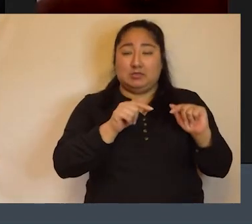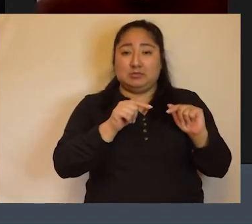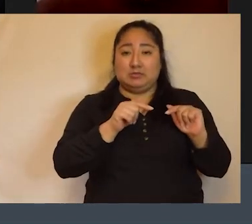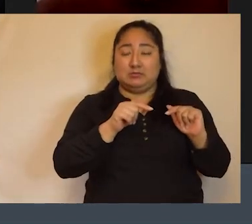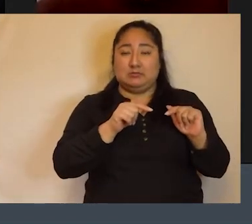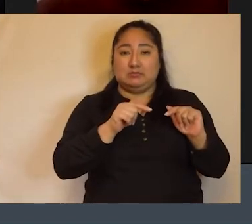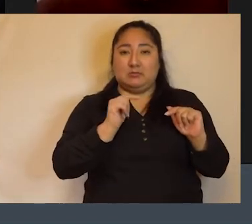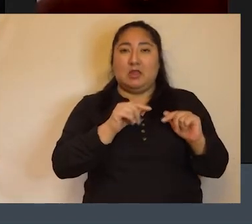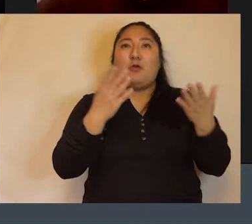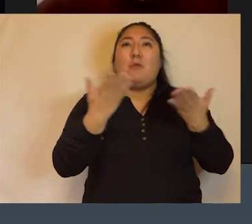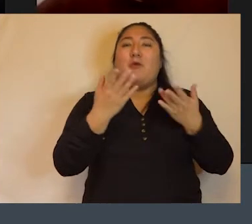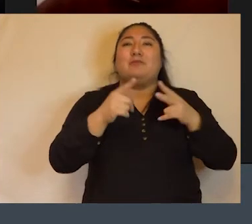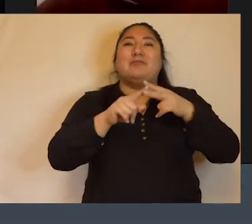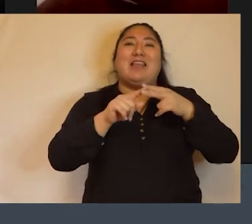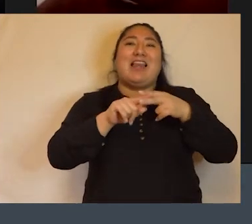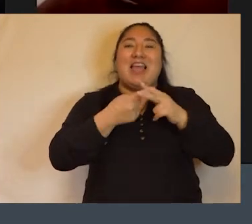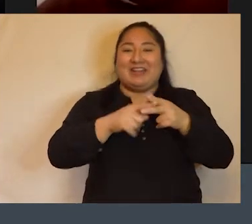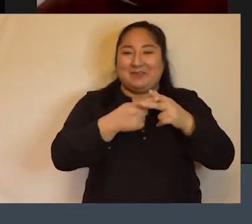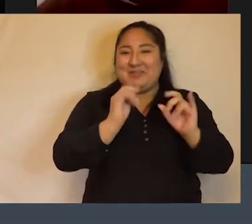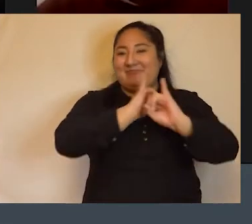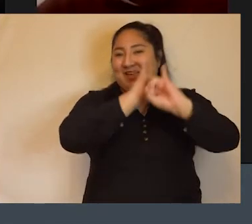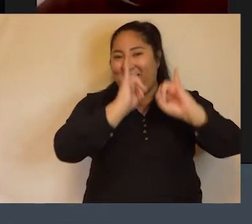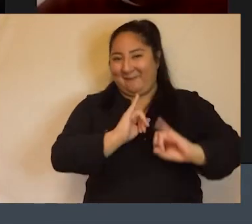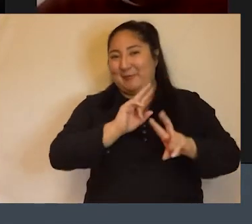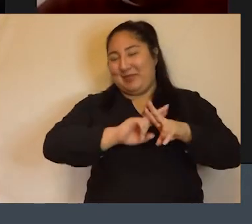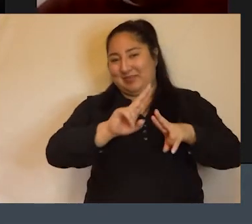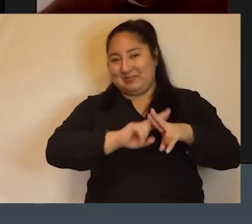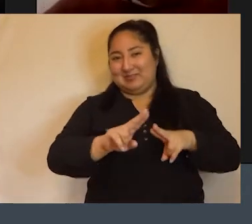Esa es como la técnica.